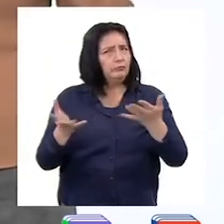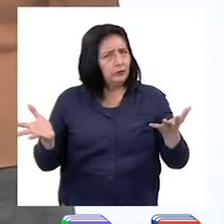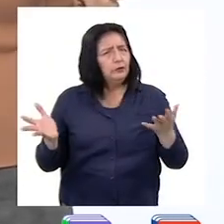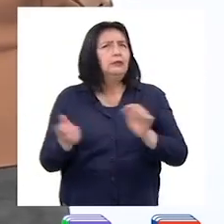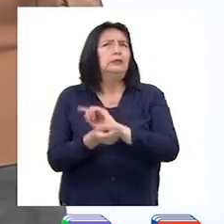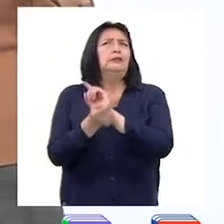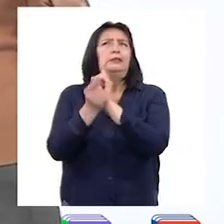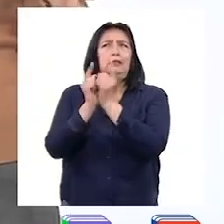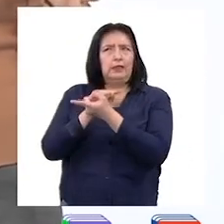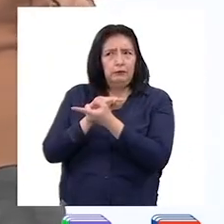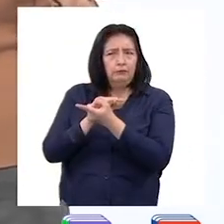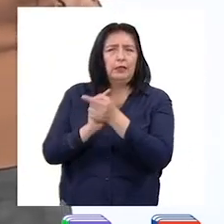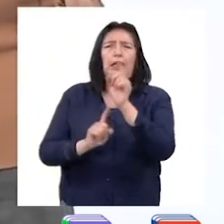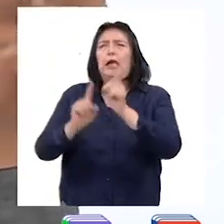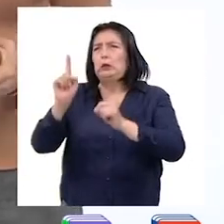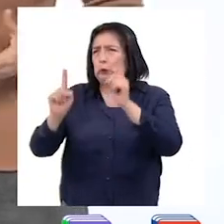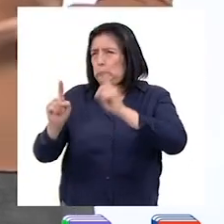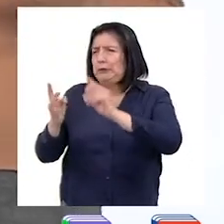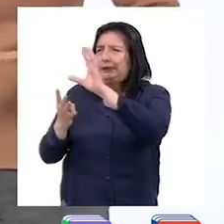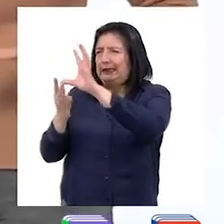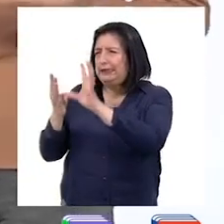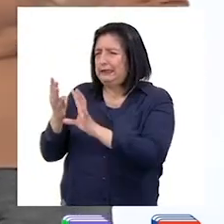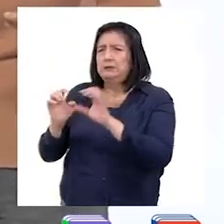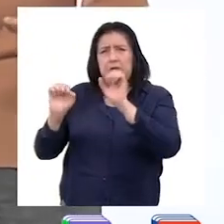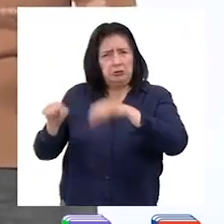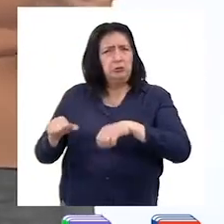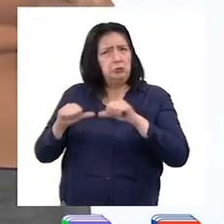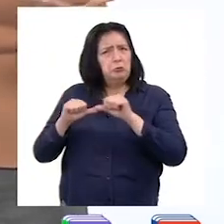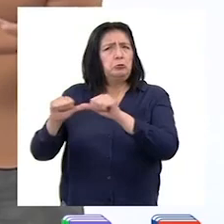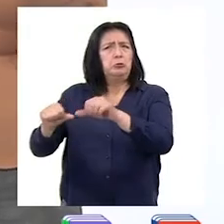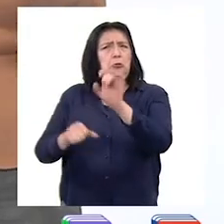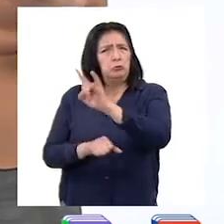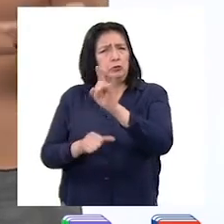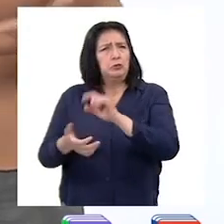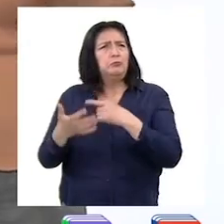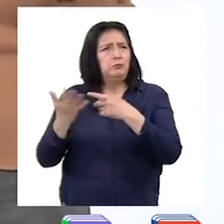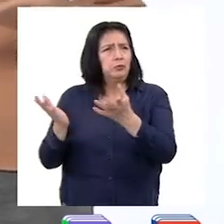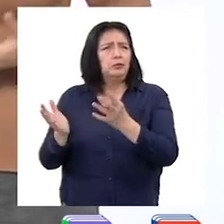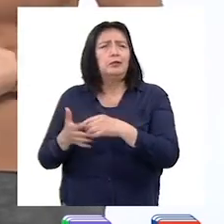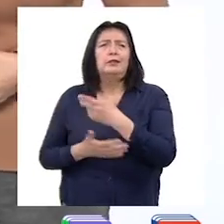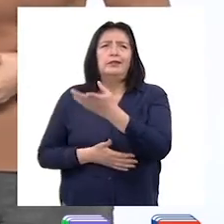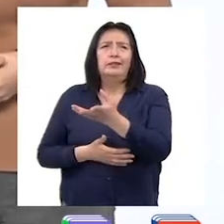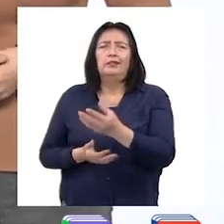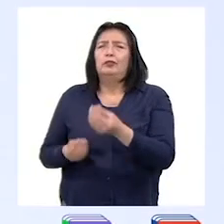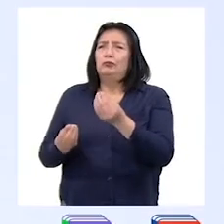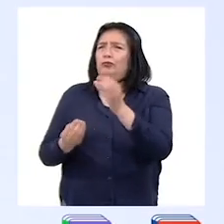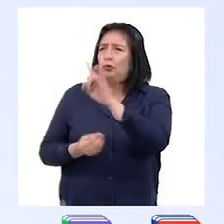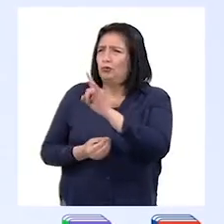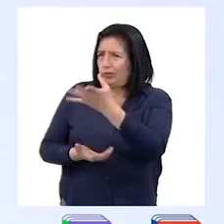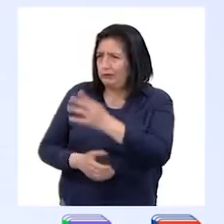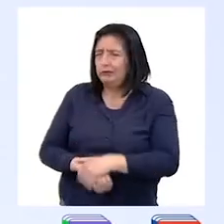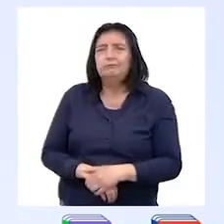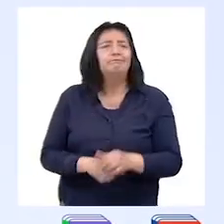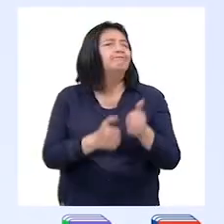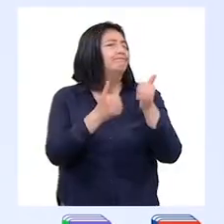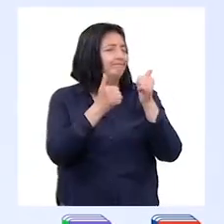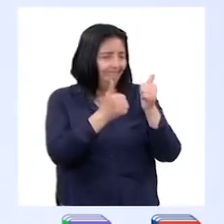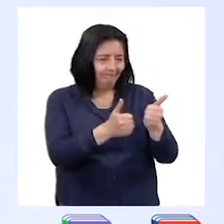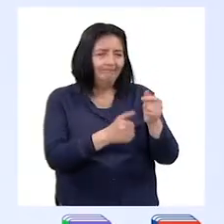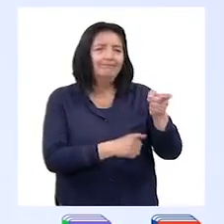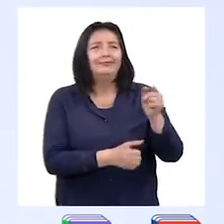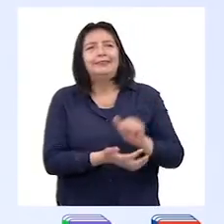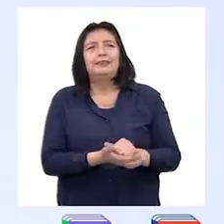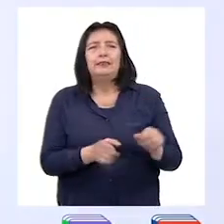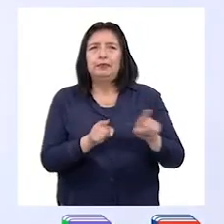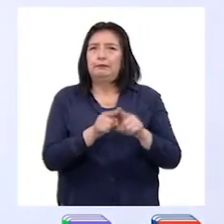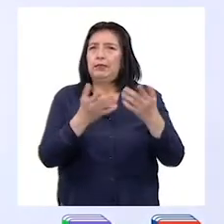que cambian algunas de sus características, pero se siguen usando porque mantienen la forma en que se usan. Así es, y